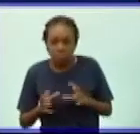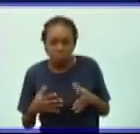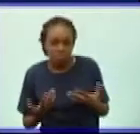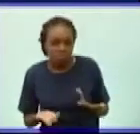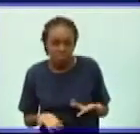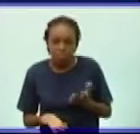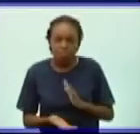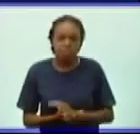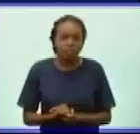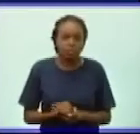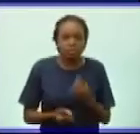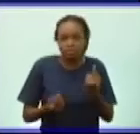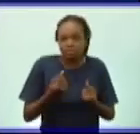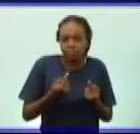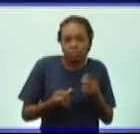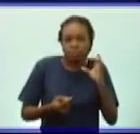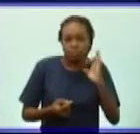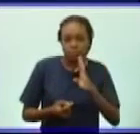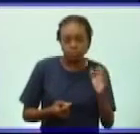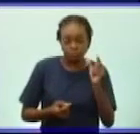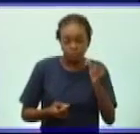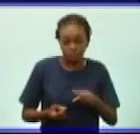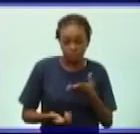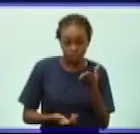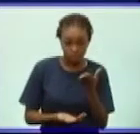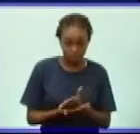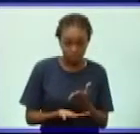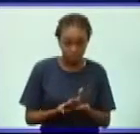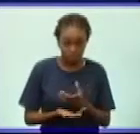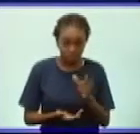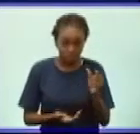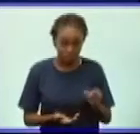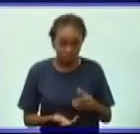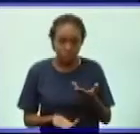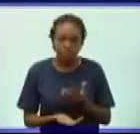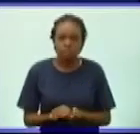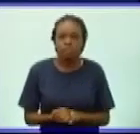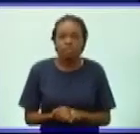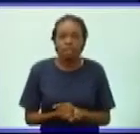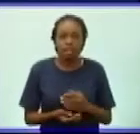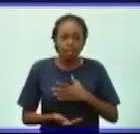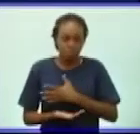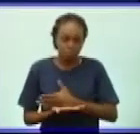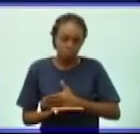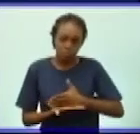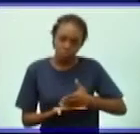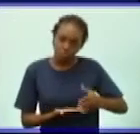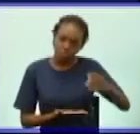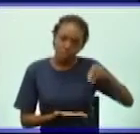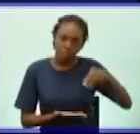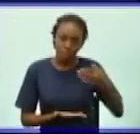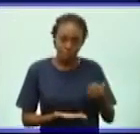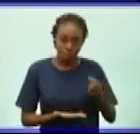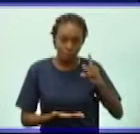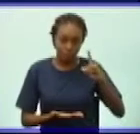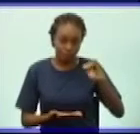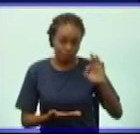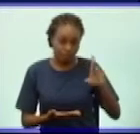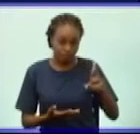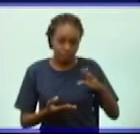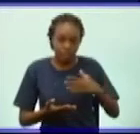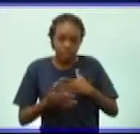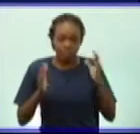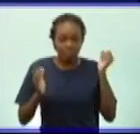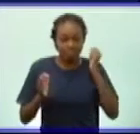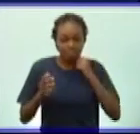utilizados actualmente por los físicos, definir el proceso de medición y argumentar su